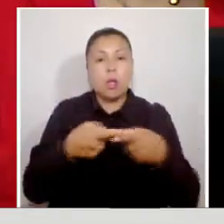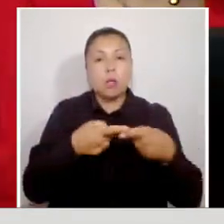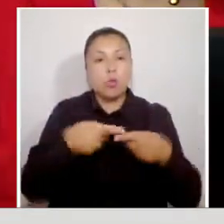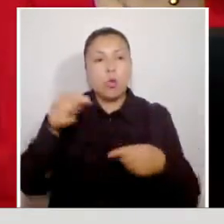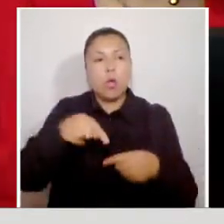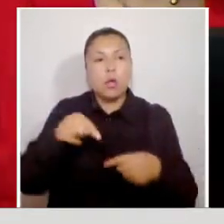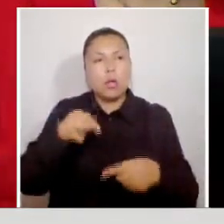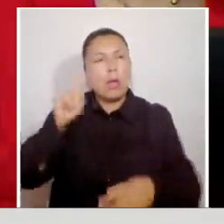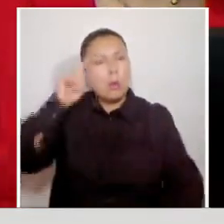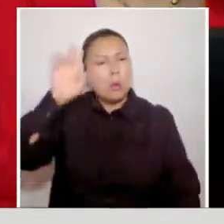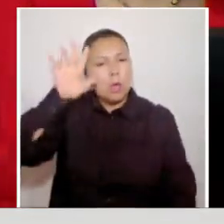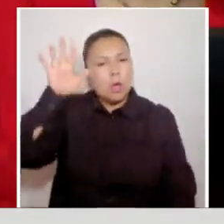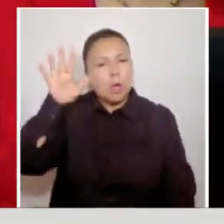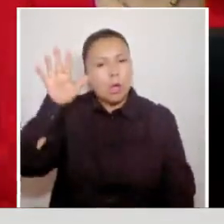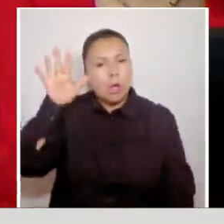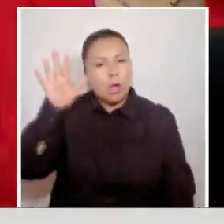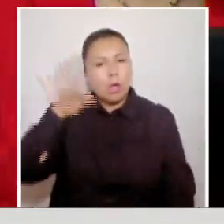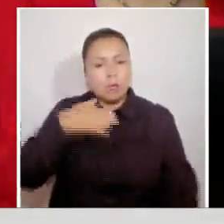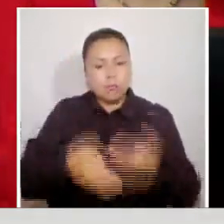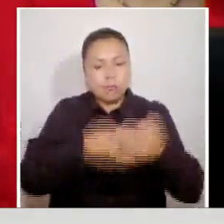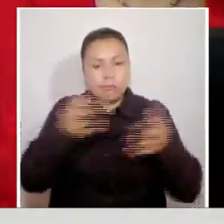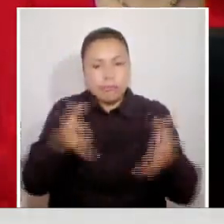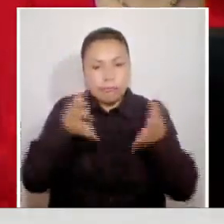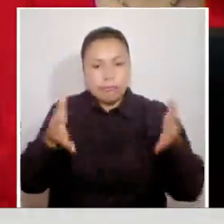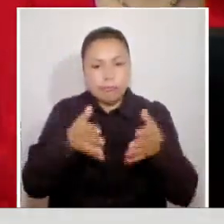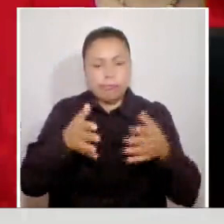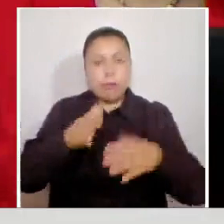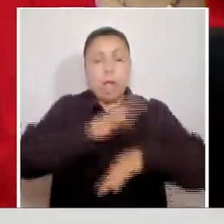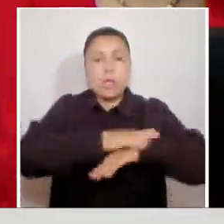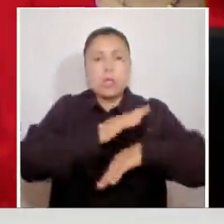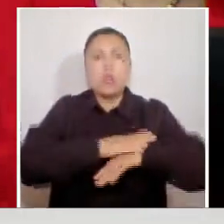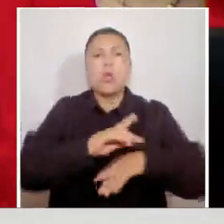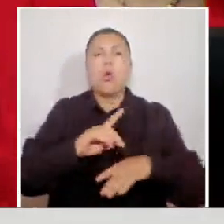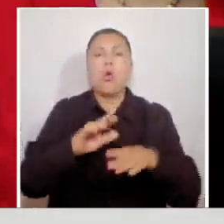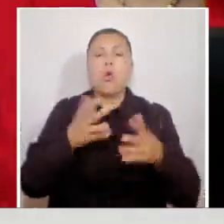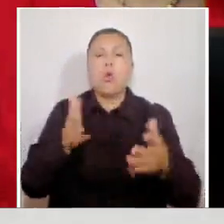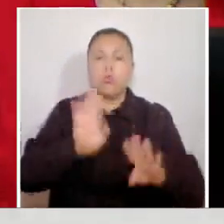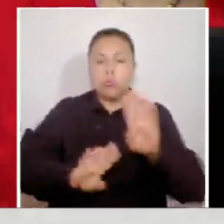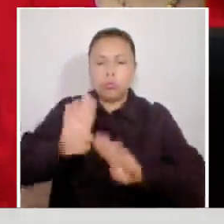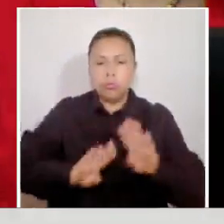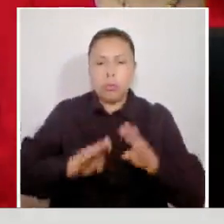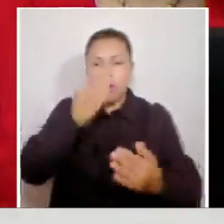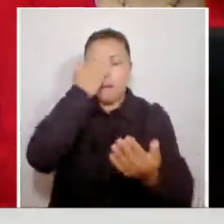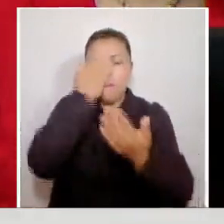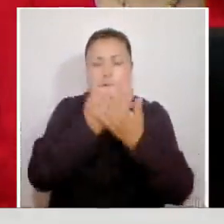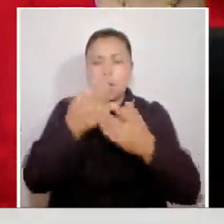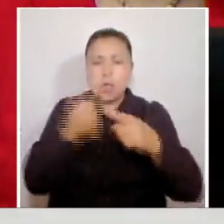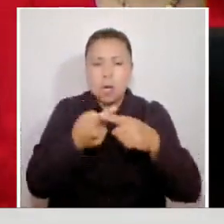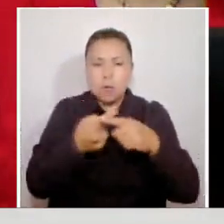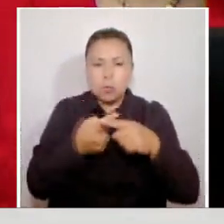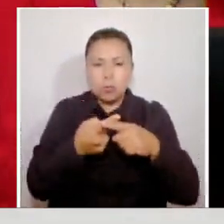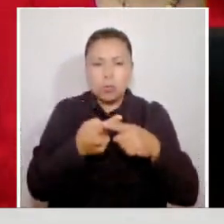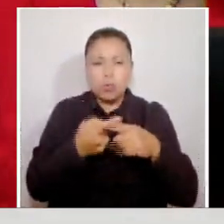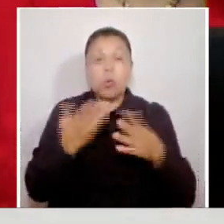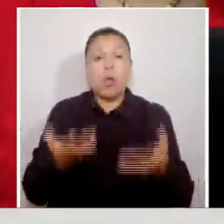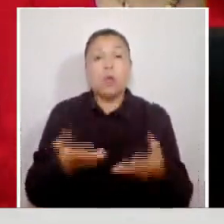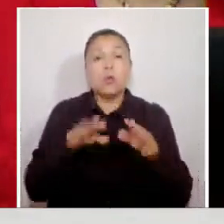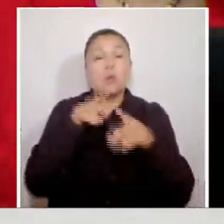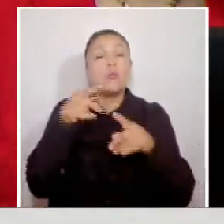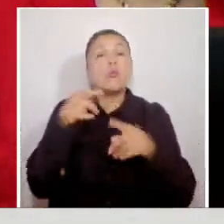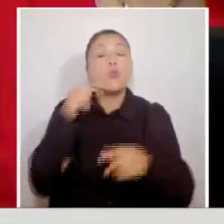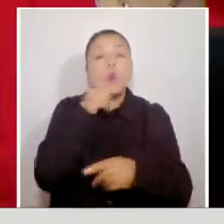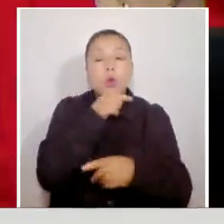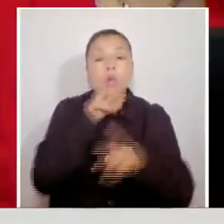ideales que promovieron precisamente la izquierda no es la de protección frente al abuso así ocurrió por ejemplo con el